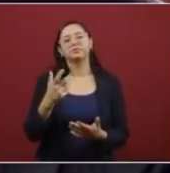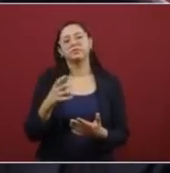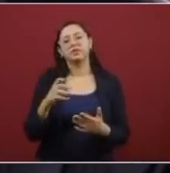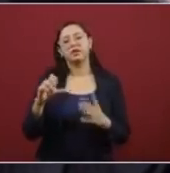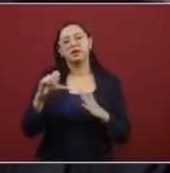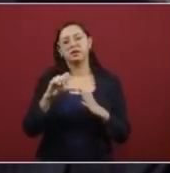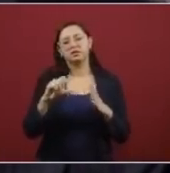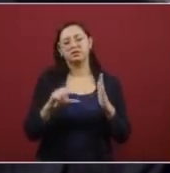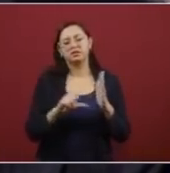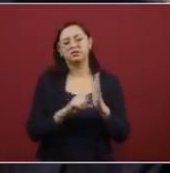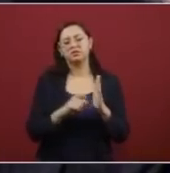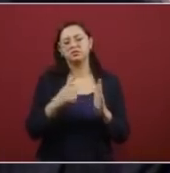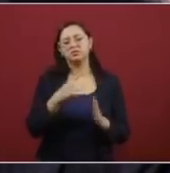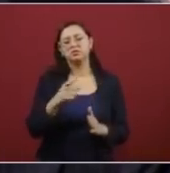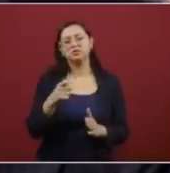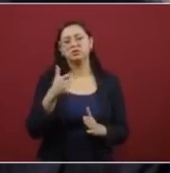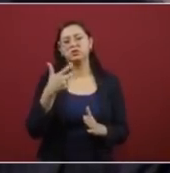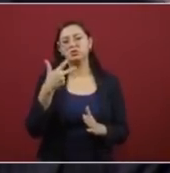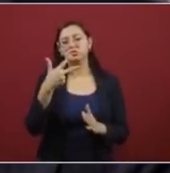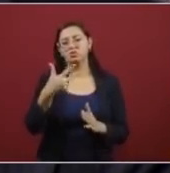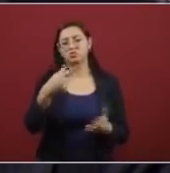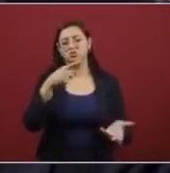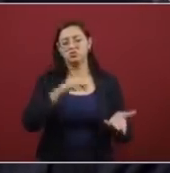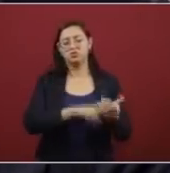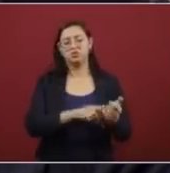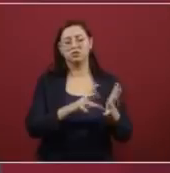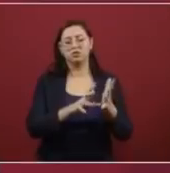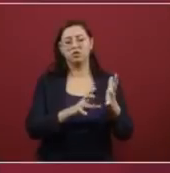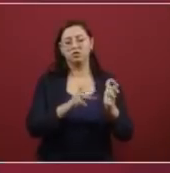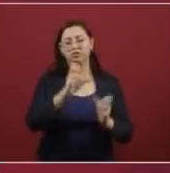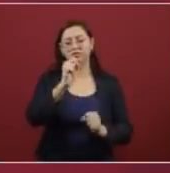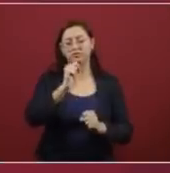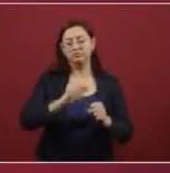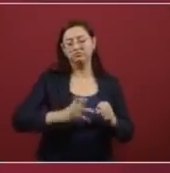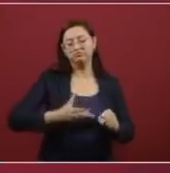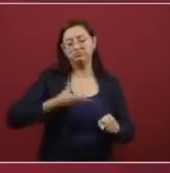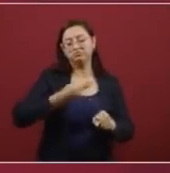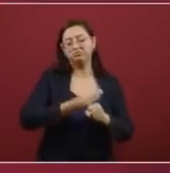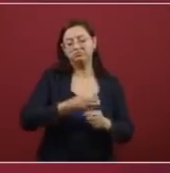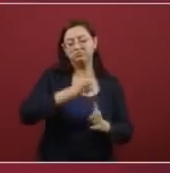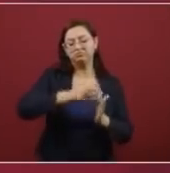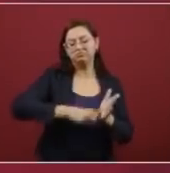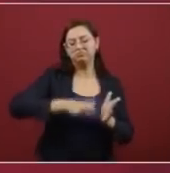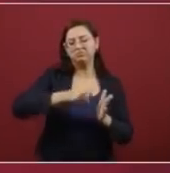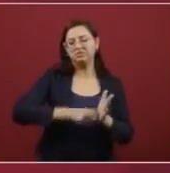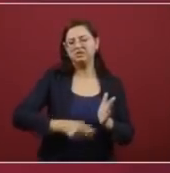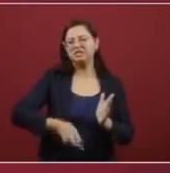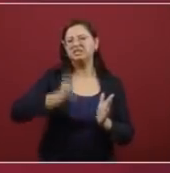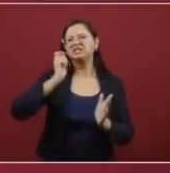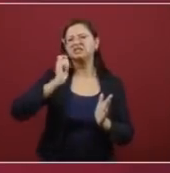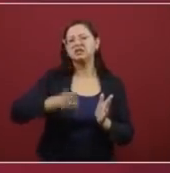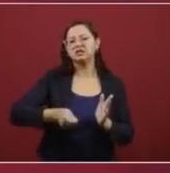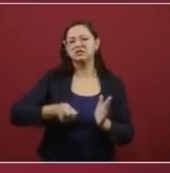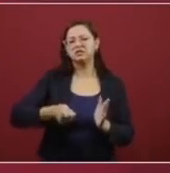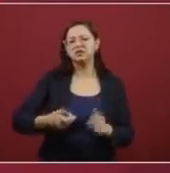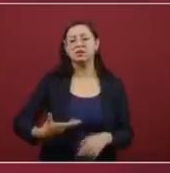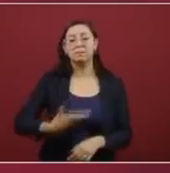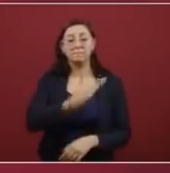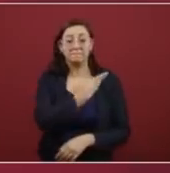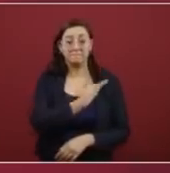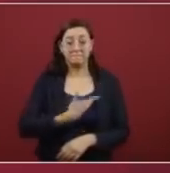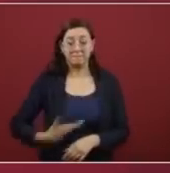108 de la Constitución para que el presidente de la República en funciones